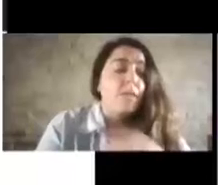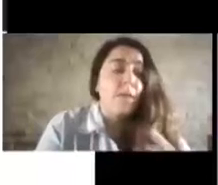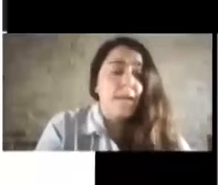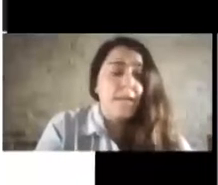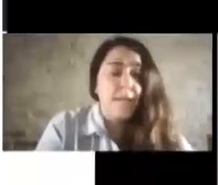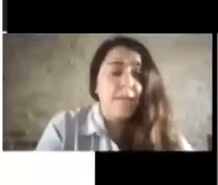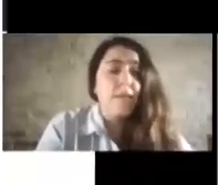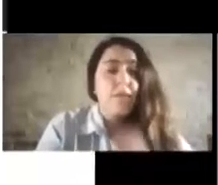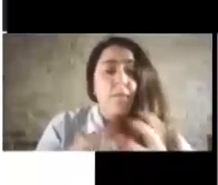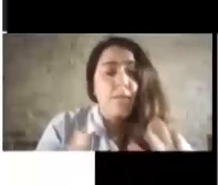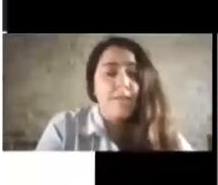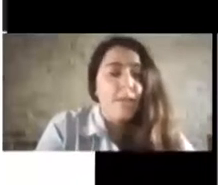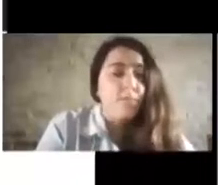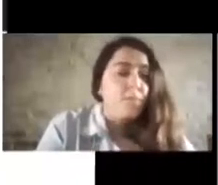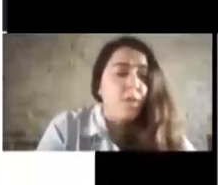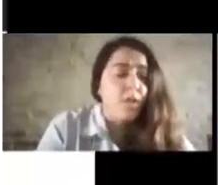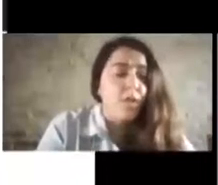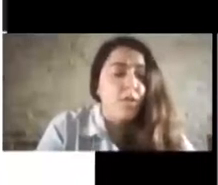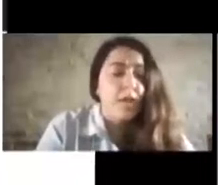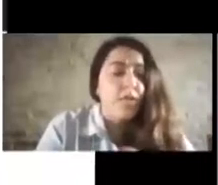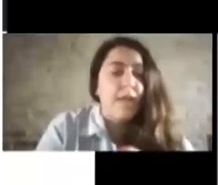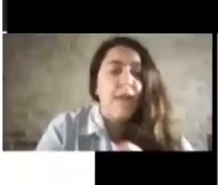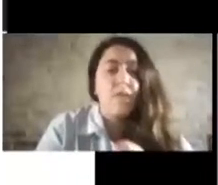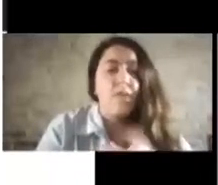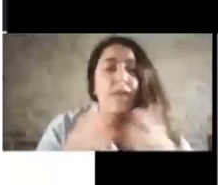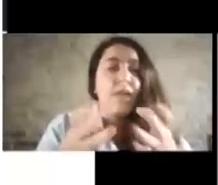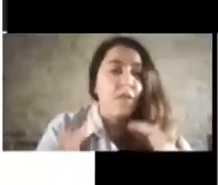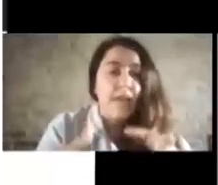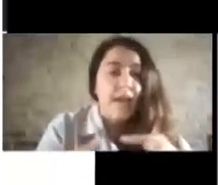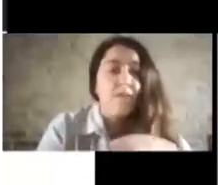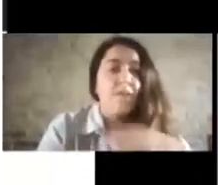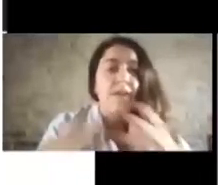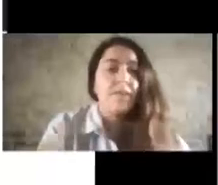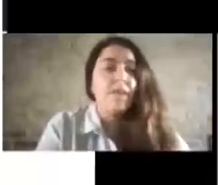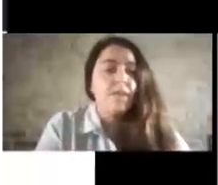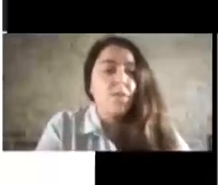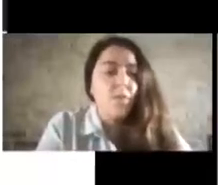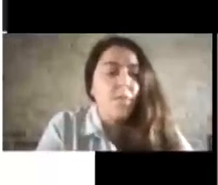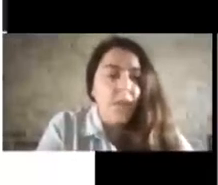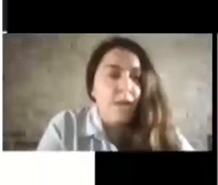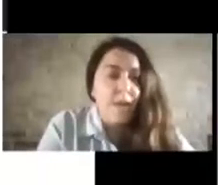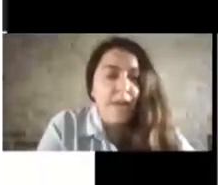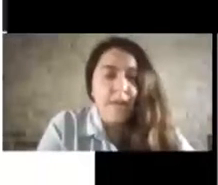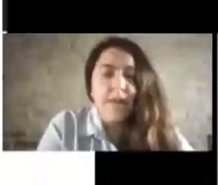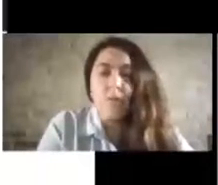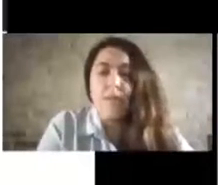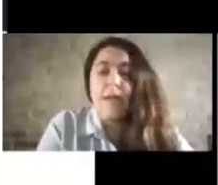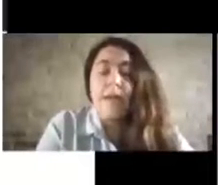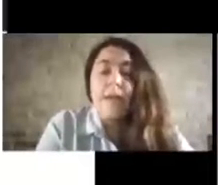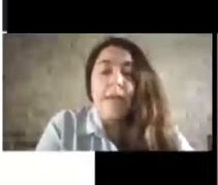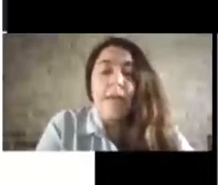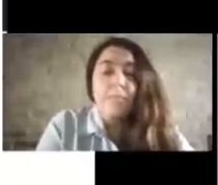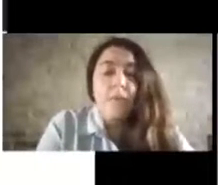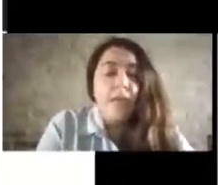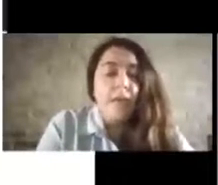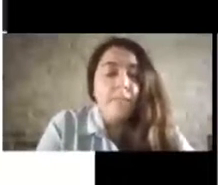en un envase de vidrio, puede ser los tarros de helado, de kilo de helado y demás. Son como modelos para que tengan en cuenta.